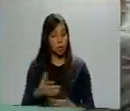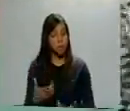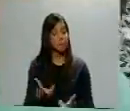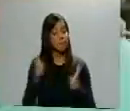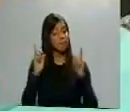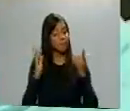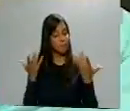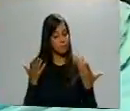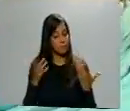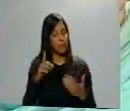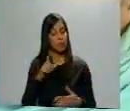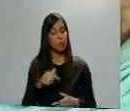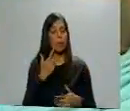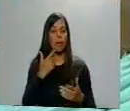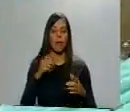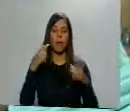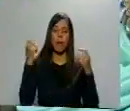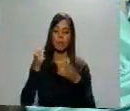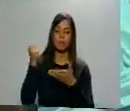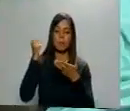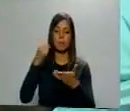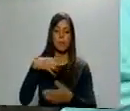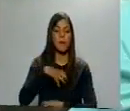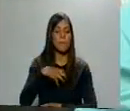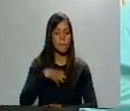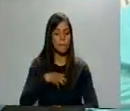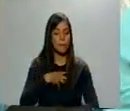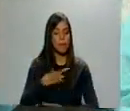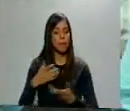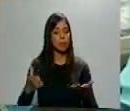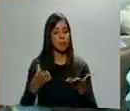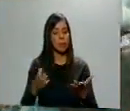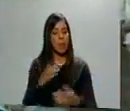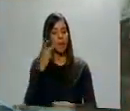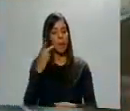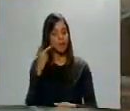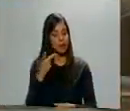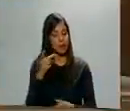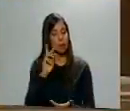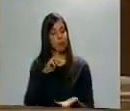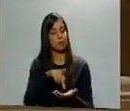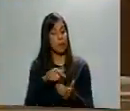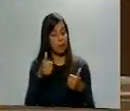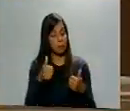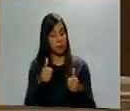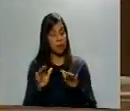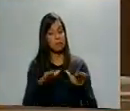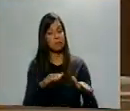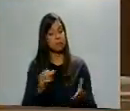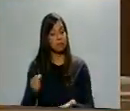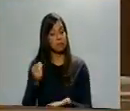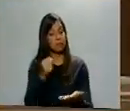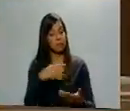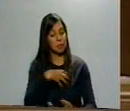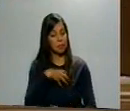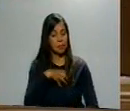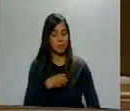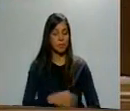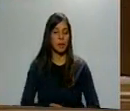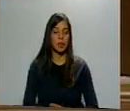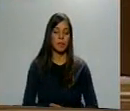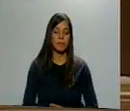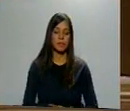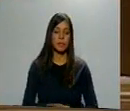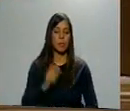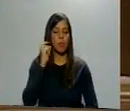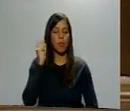contrario se premie y se fomente la participación política. Yo voy a dar la palabra a la vicepresidenta de la Comisión